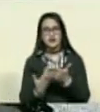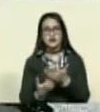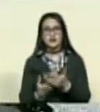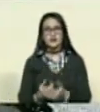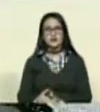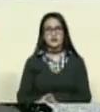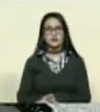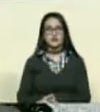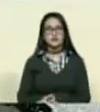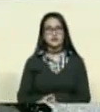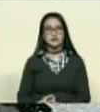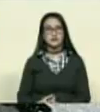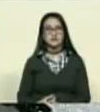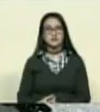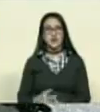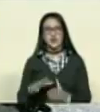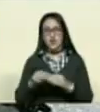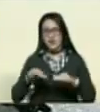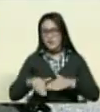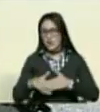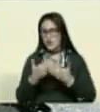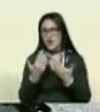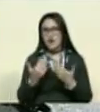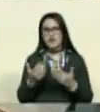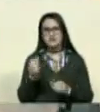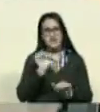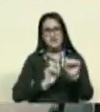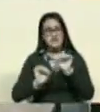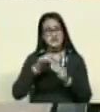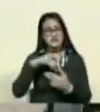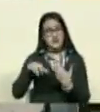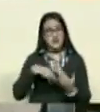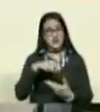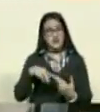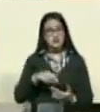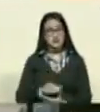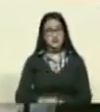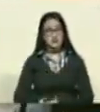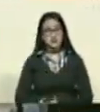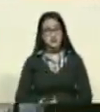cómo combatimos todas esas madrugadas en defensa de la revolución bolivariana,